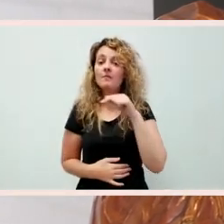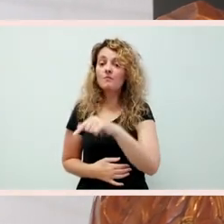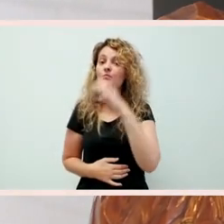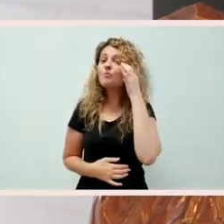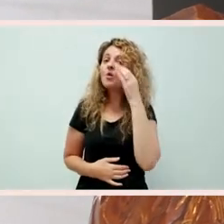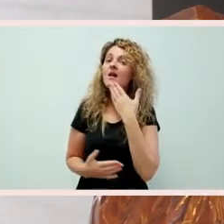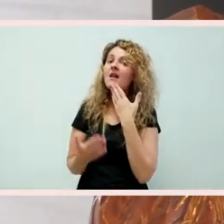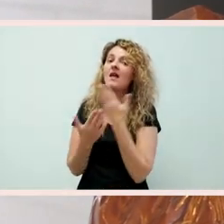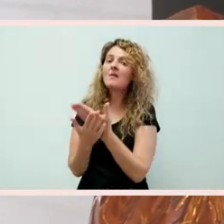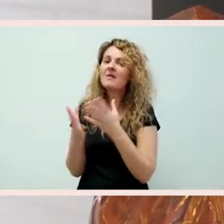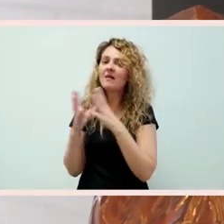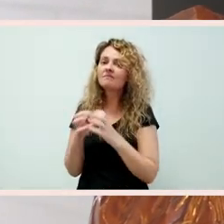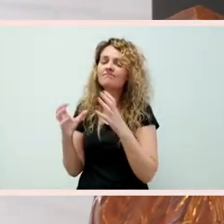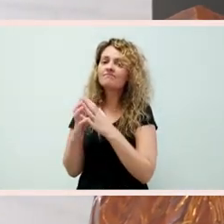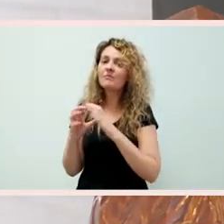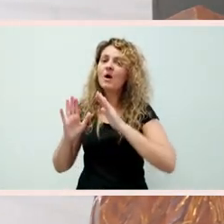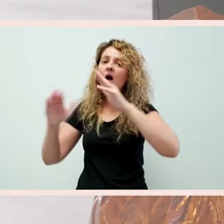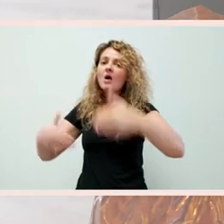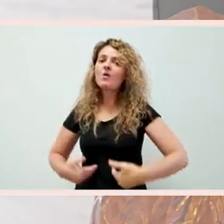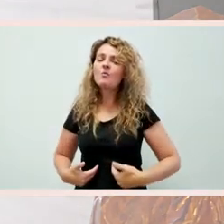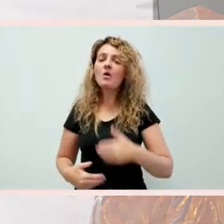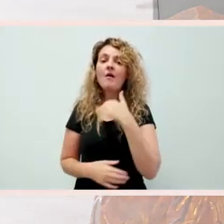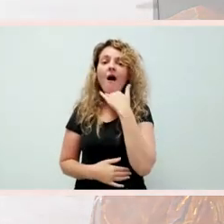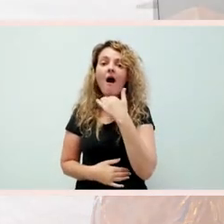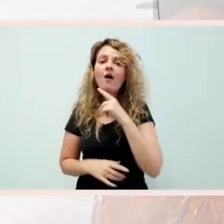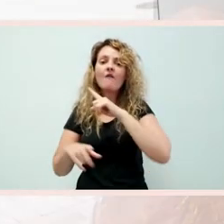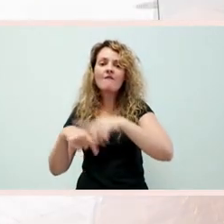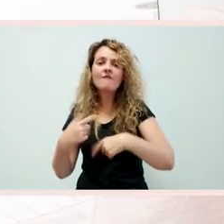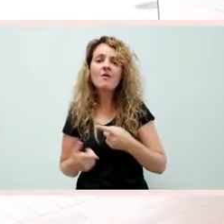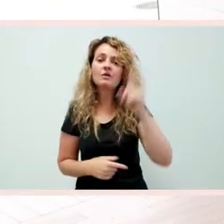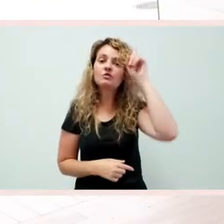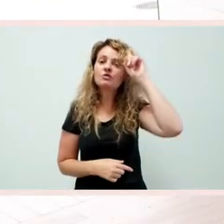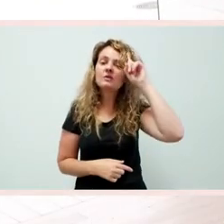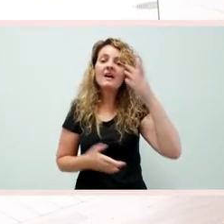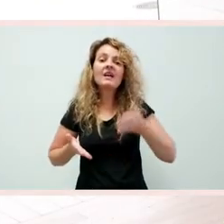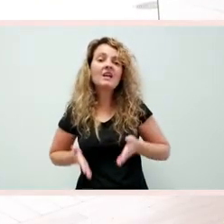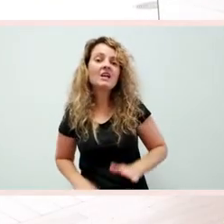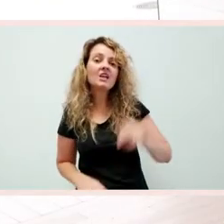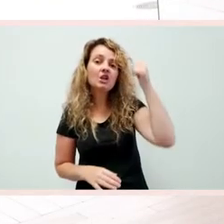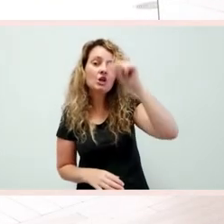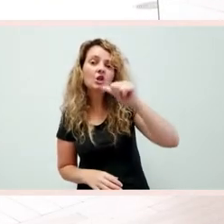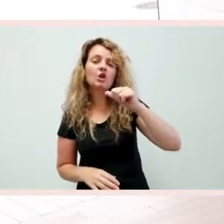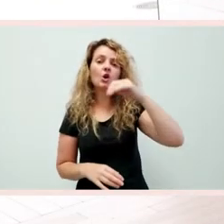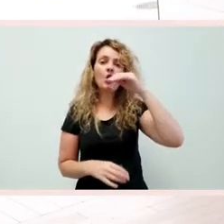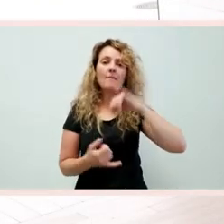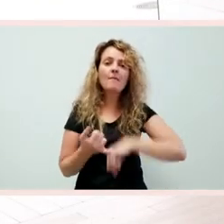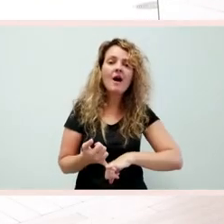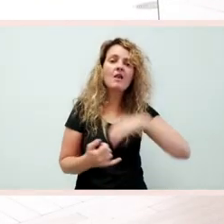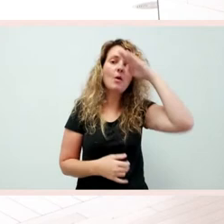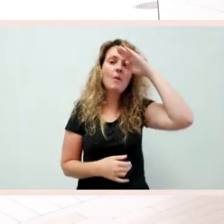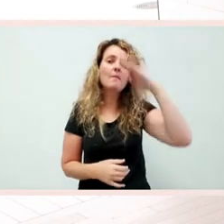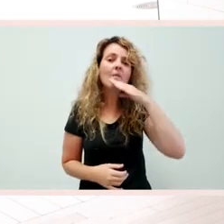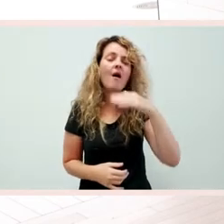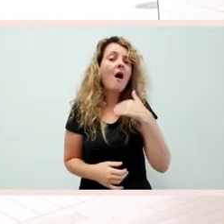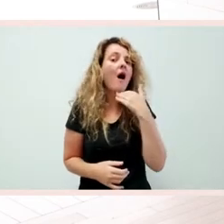que volte algún familiar. Non sabemos o seu fillo, se o seu marido, o seu pai, pero alguén que la bota moitísimo